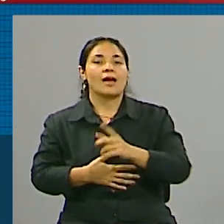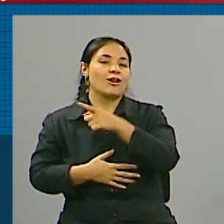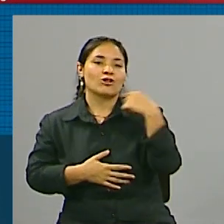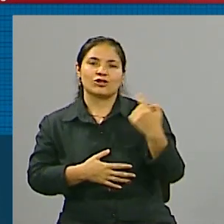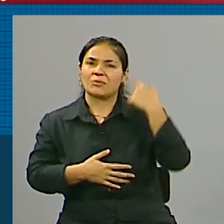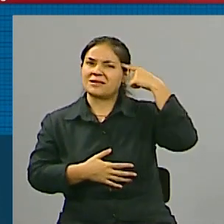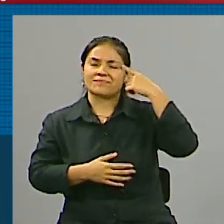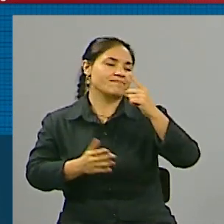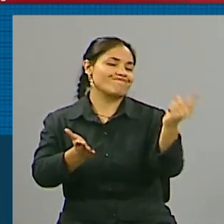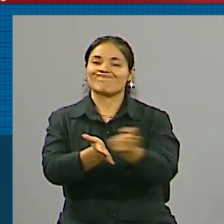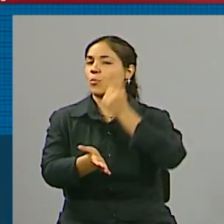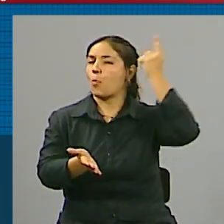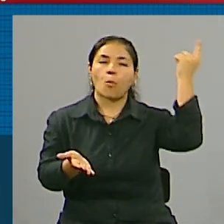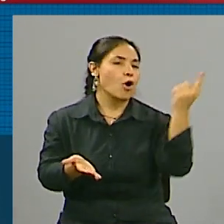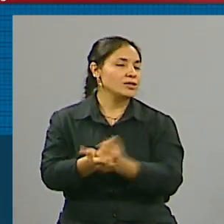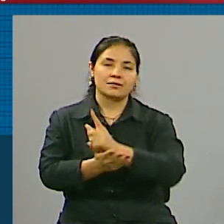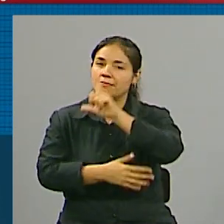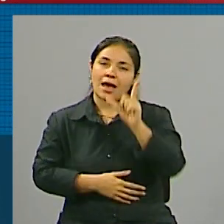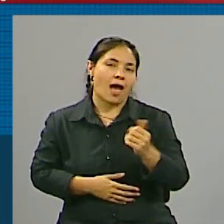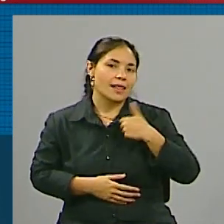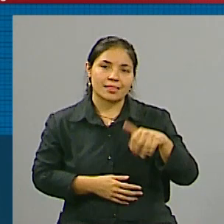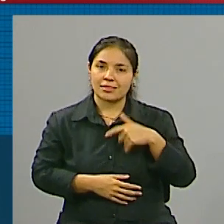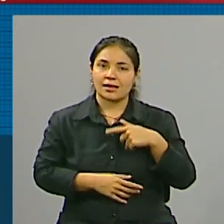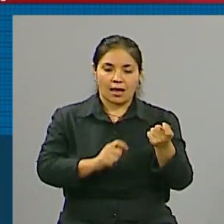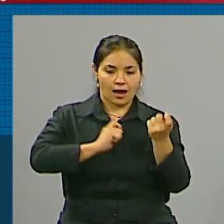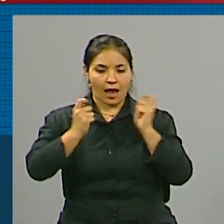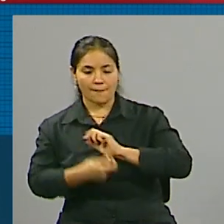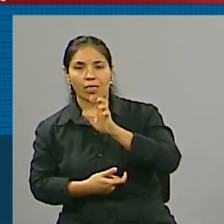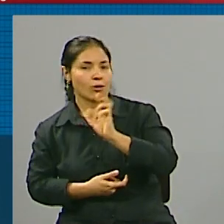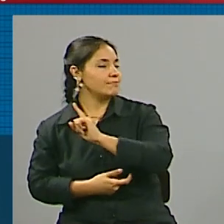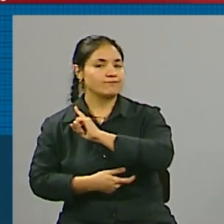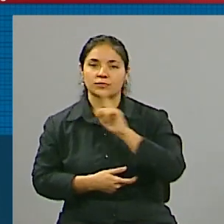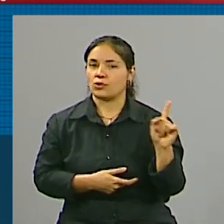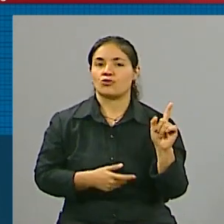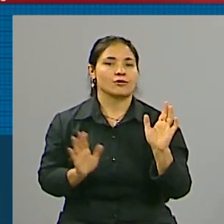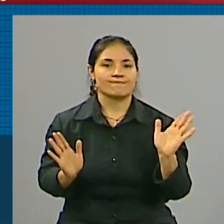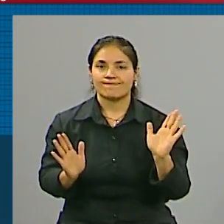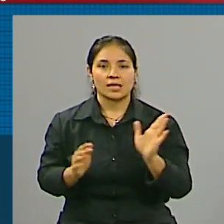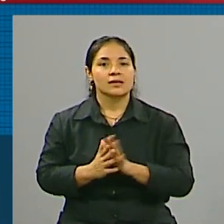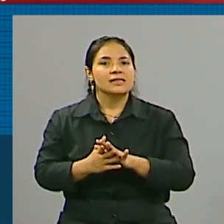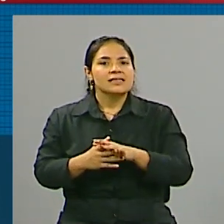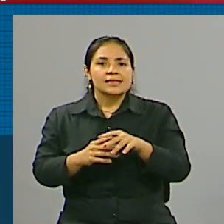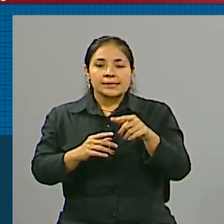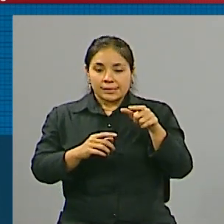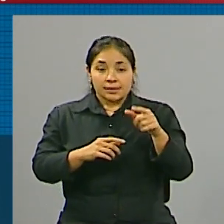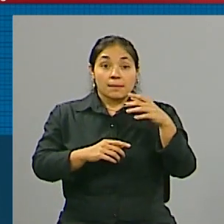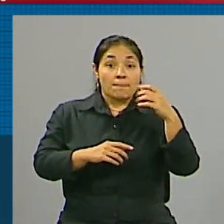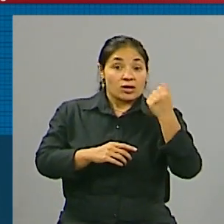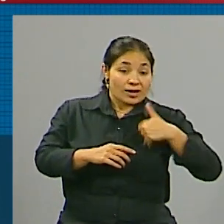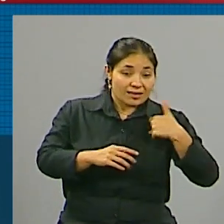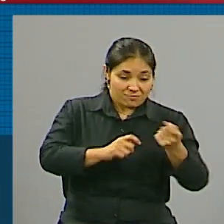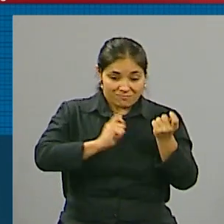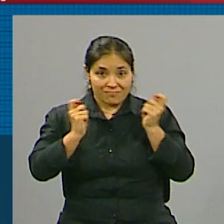bien impracticable en la Argentina. Primero habría que explicar qué implica, ¿no?, dolarizar una economía. Sí.